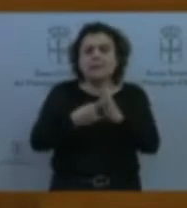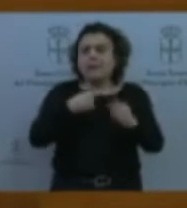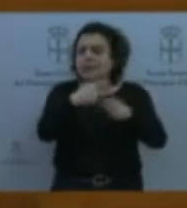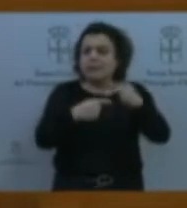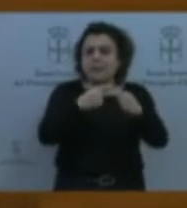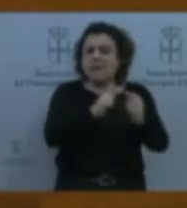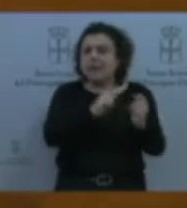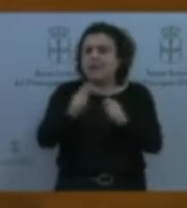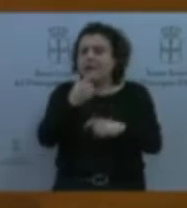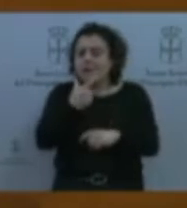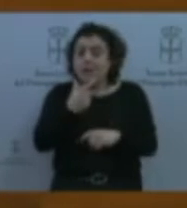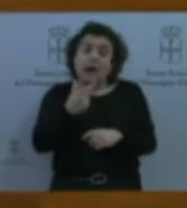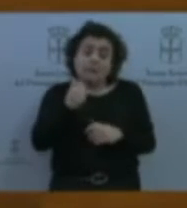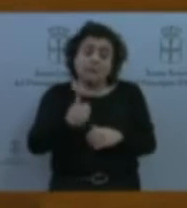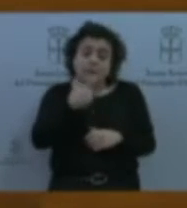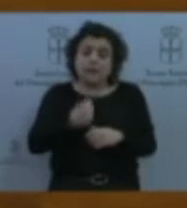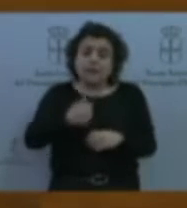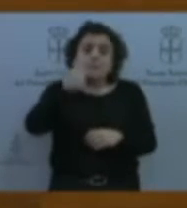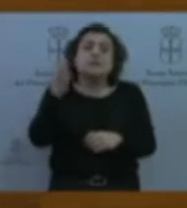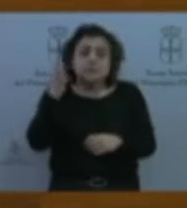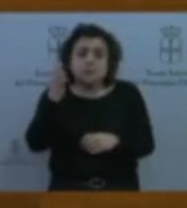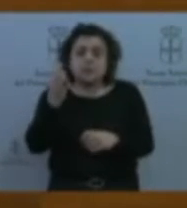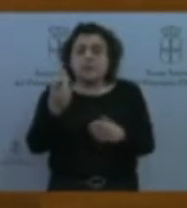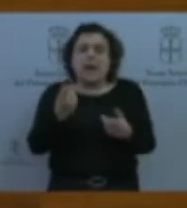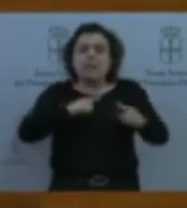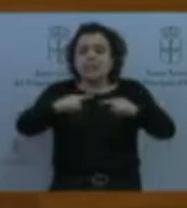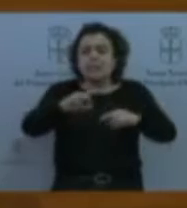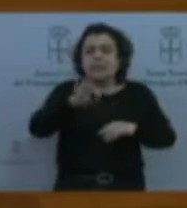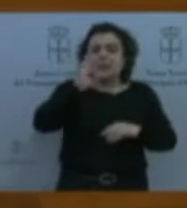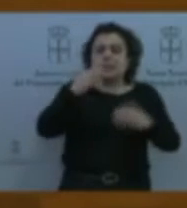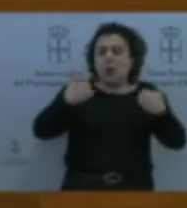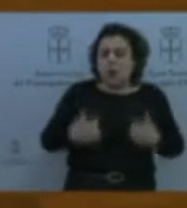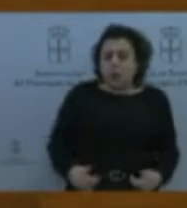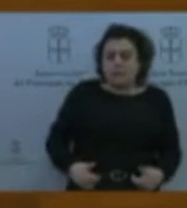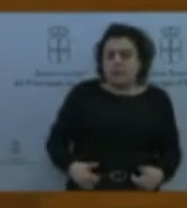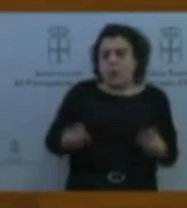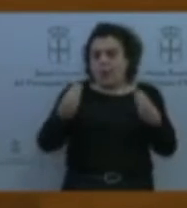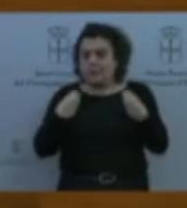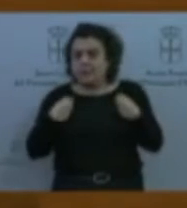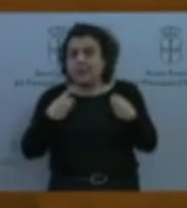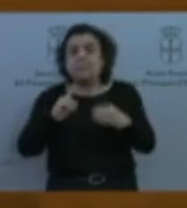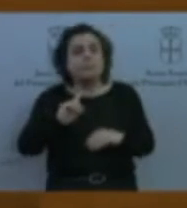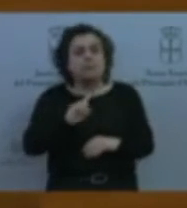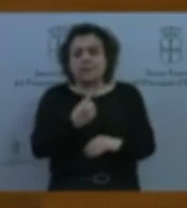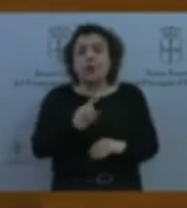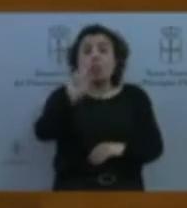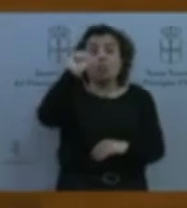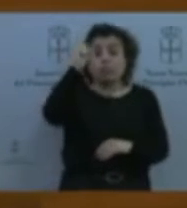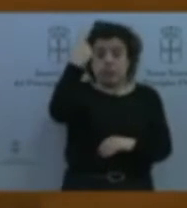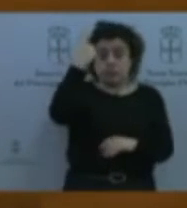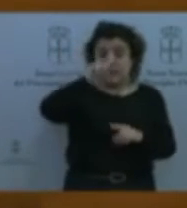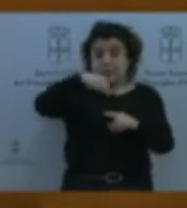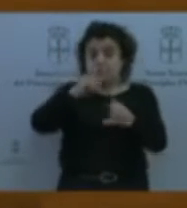su cuerpo y sobre sus vidas, sino que era Dios y después el marido el que decidía cuántos hijos o hijas se